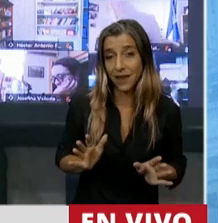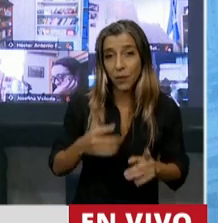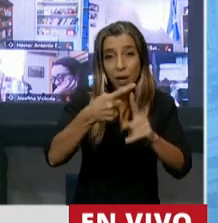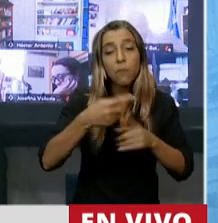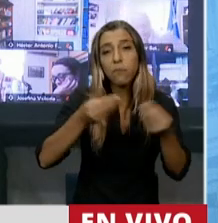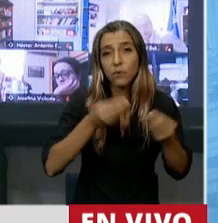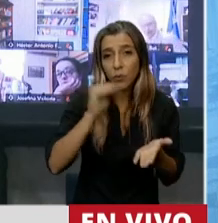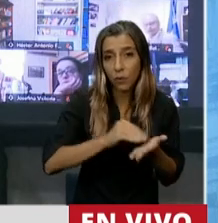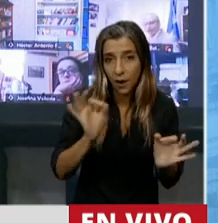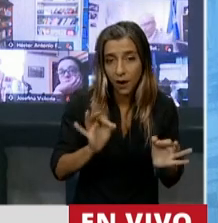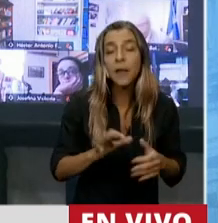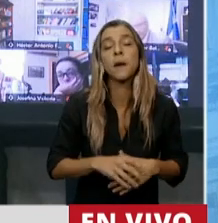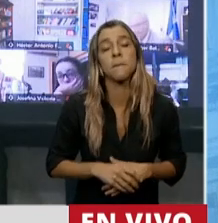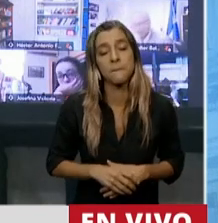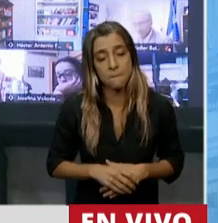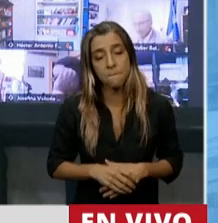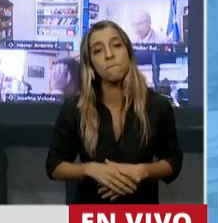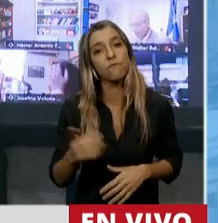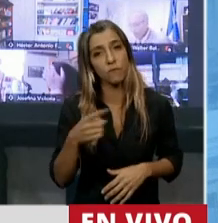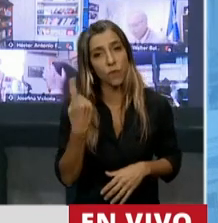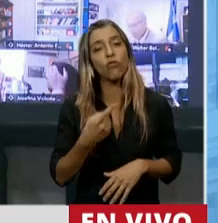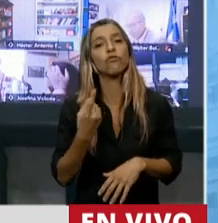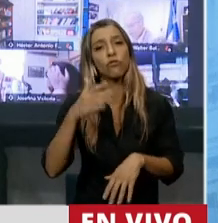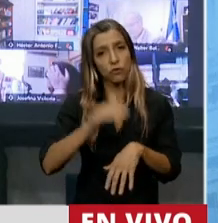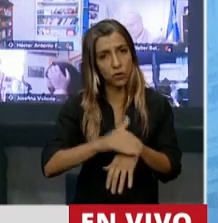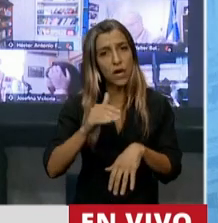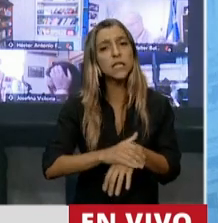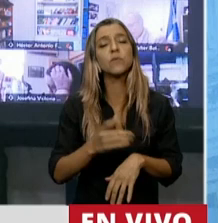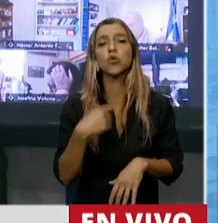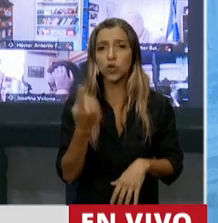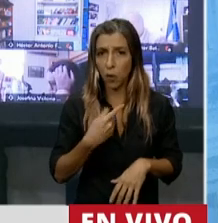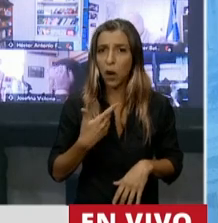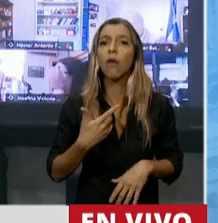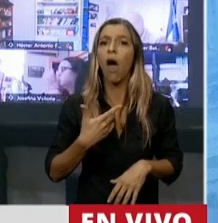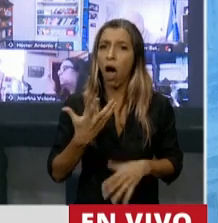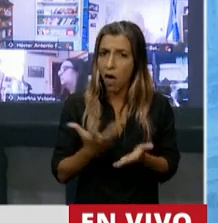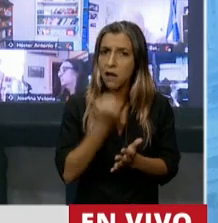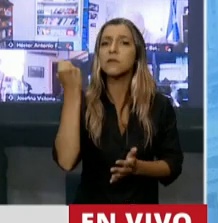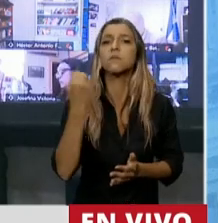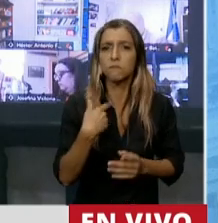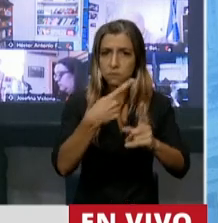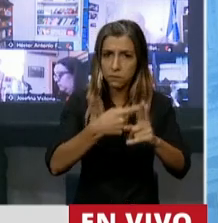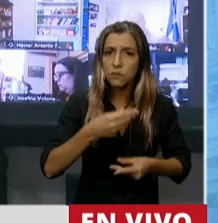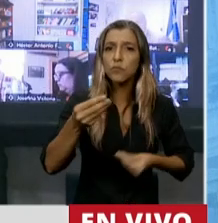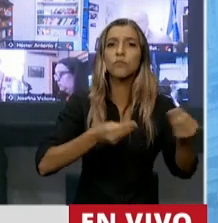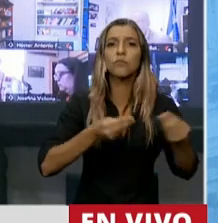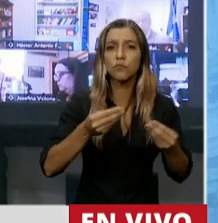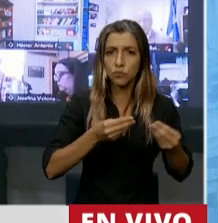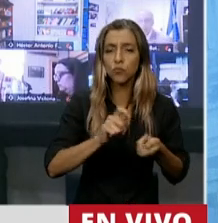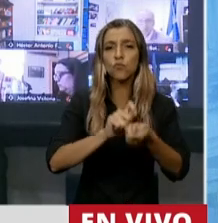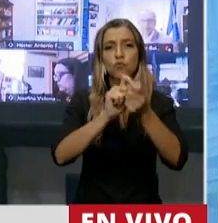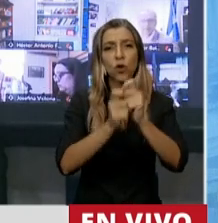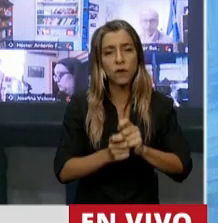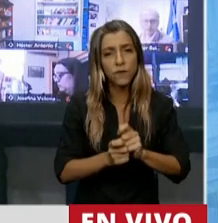Asumimos la responsabilidad de avanzar con modificar el presupuesto general de la Nación e incorporar